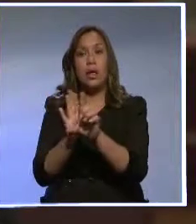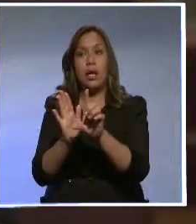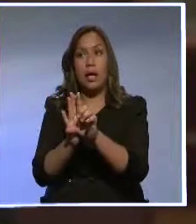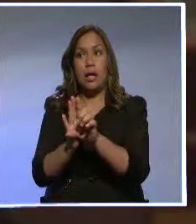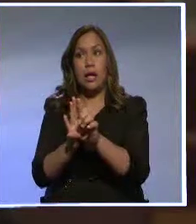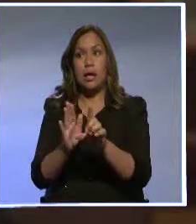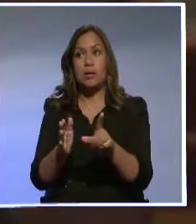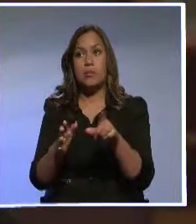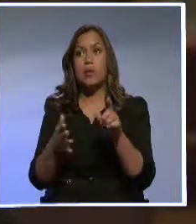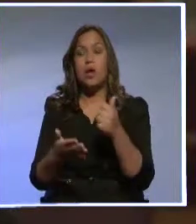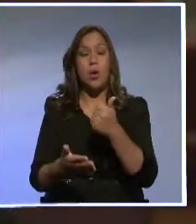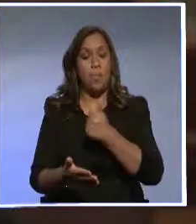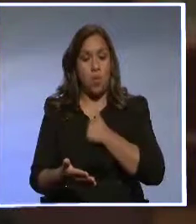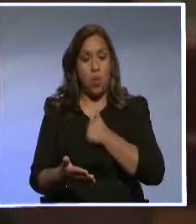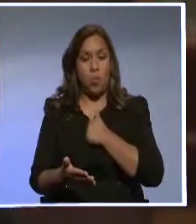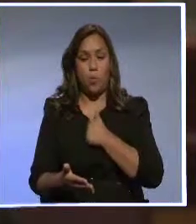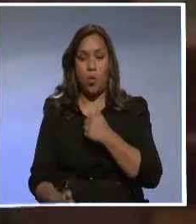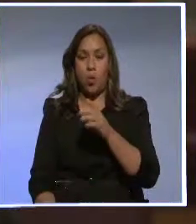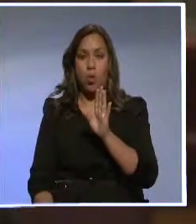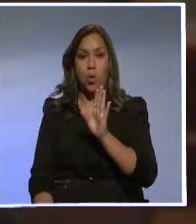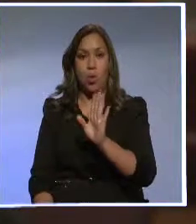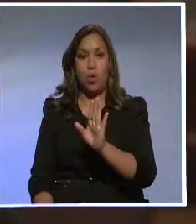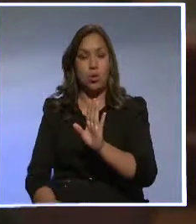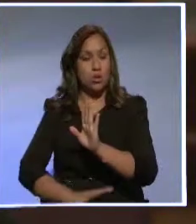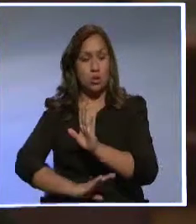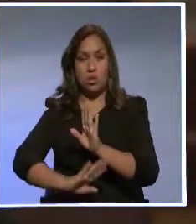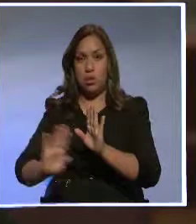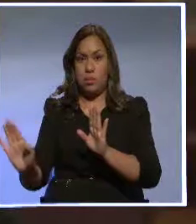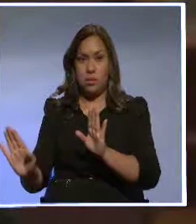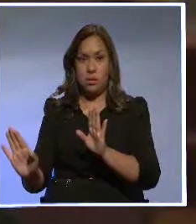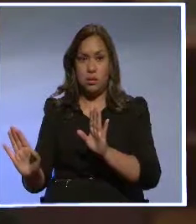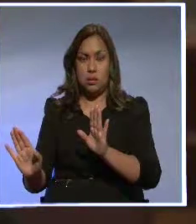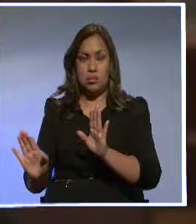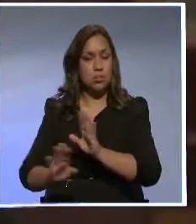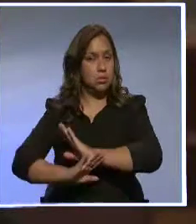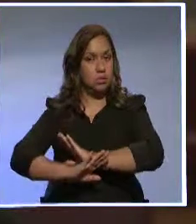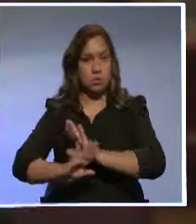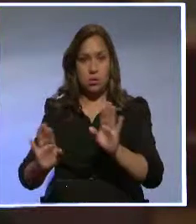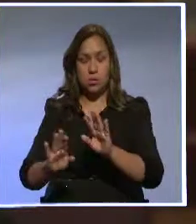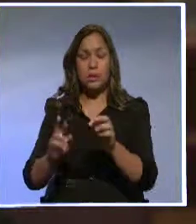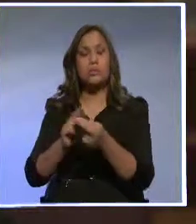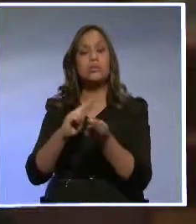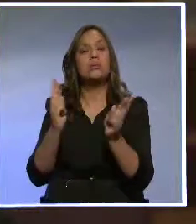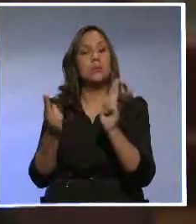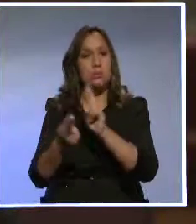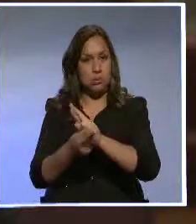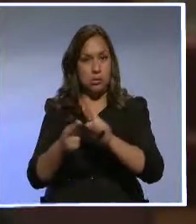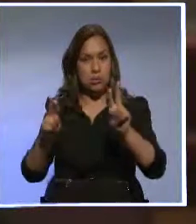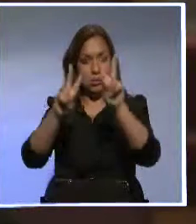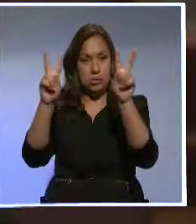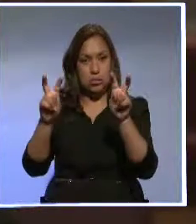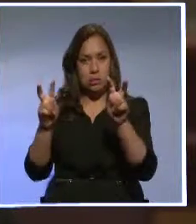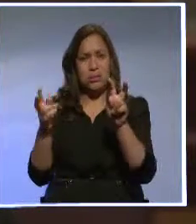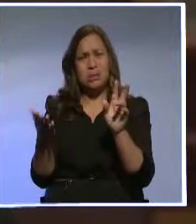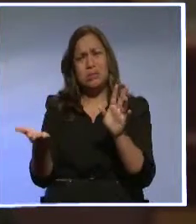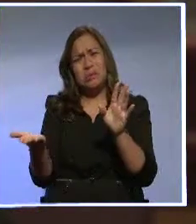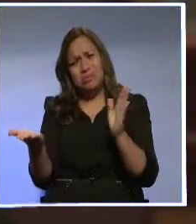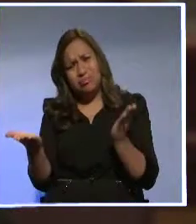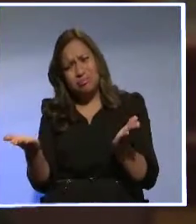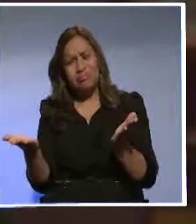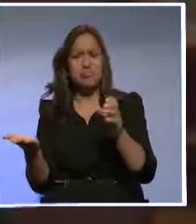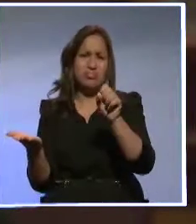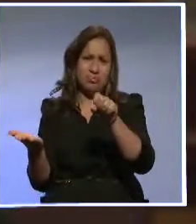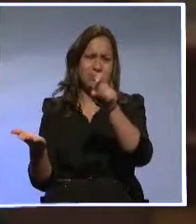intelectual exclusivamente tenía que haber tomar y reformarla en aspectos que considerábamos que era